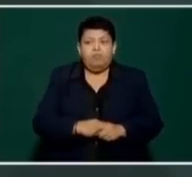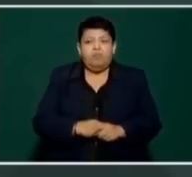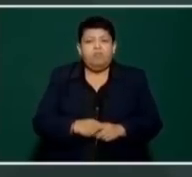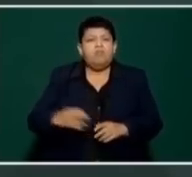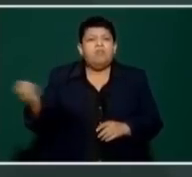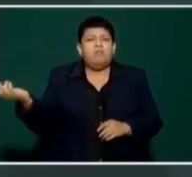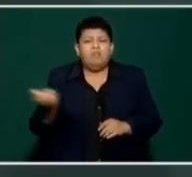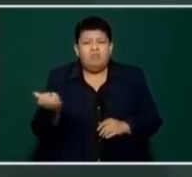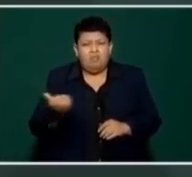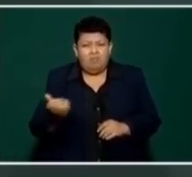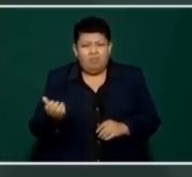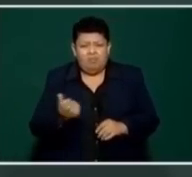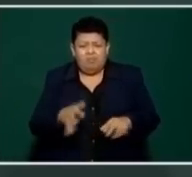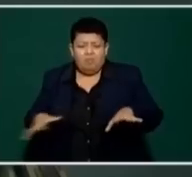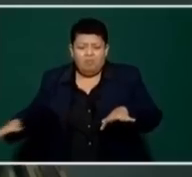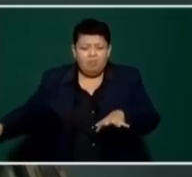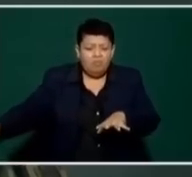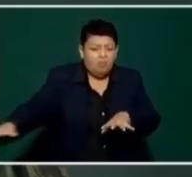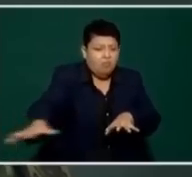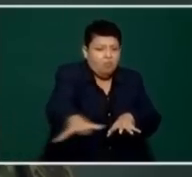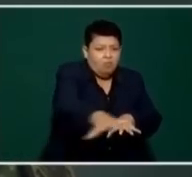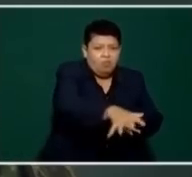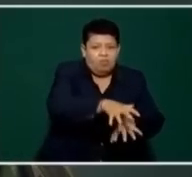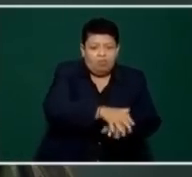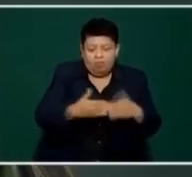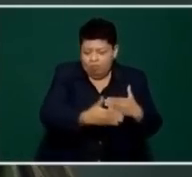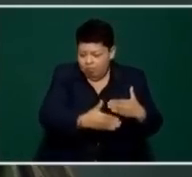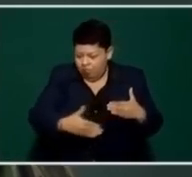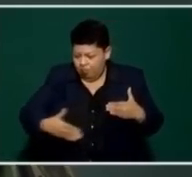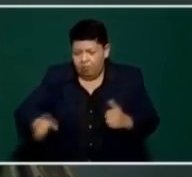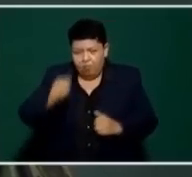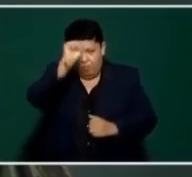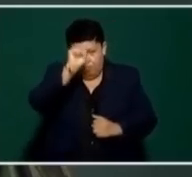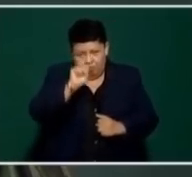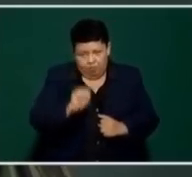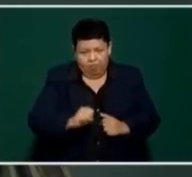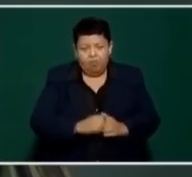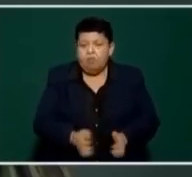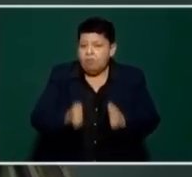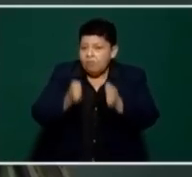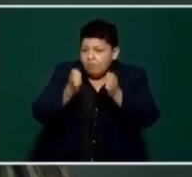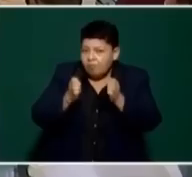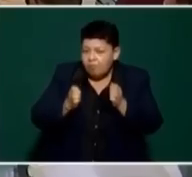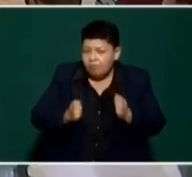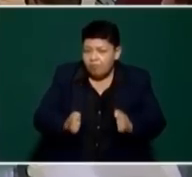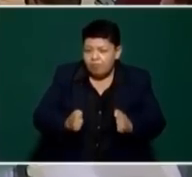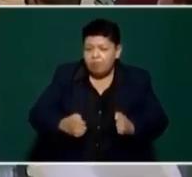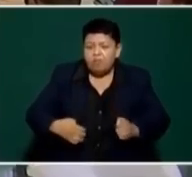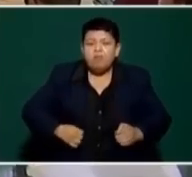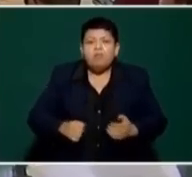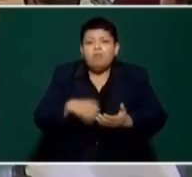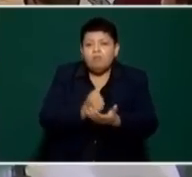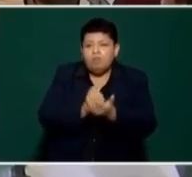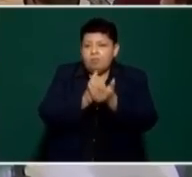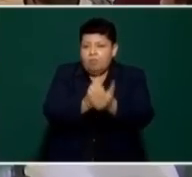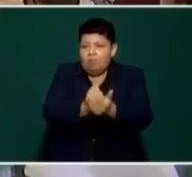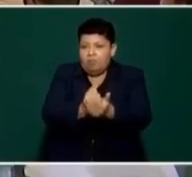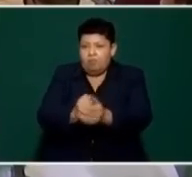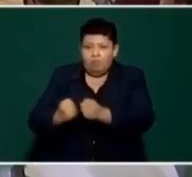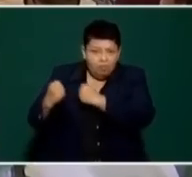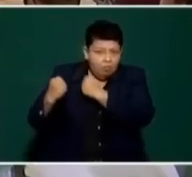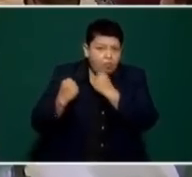toda una cobertura en la frontera sur y ahí estamos coadyuvando con el esfuerzo